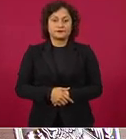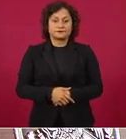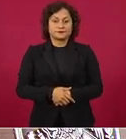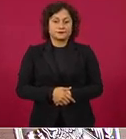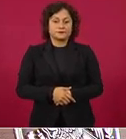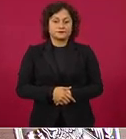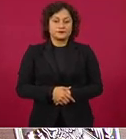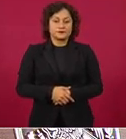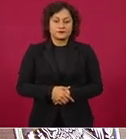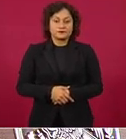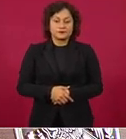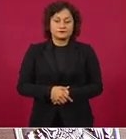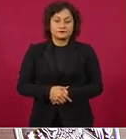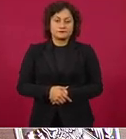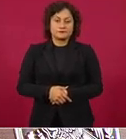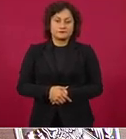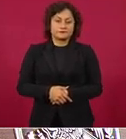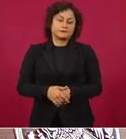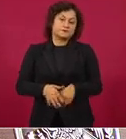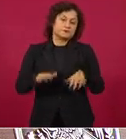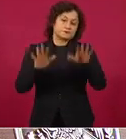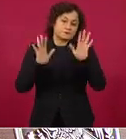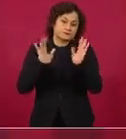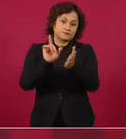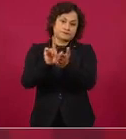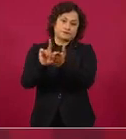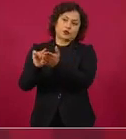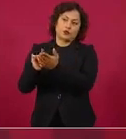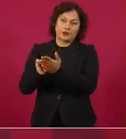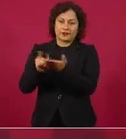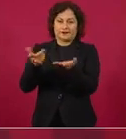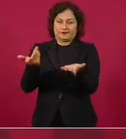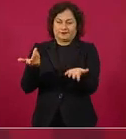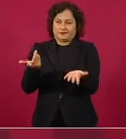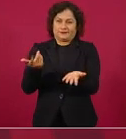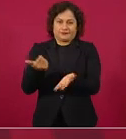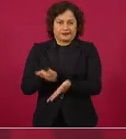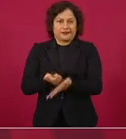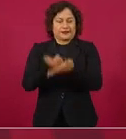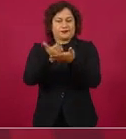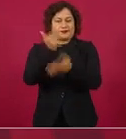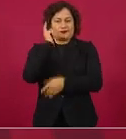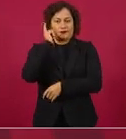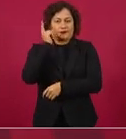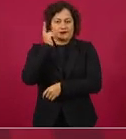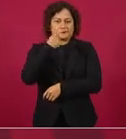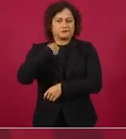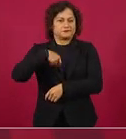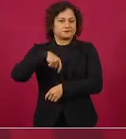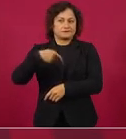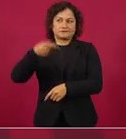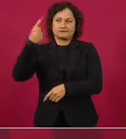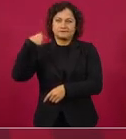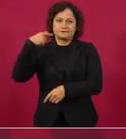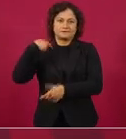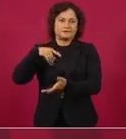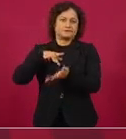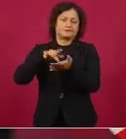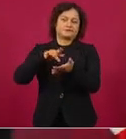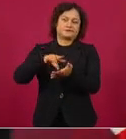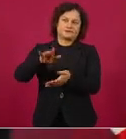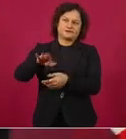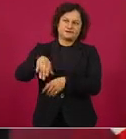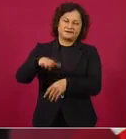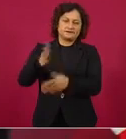Ojalá y Twitter ayudara, ¿no? Siempre le hemos pedido eso, a